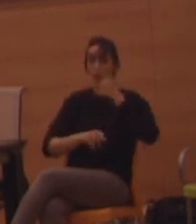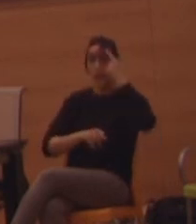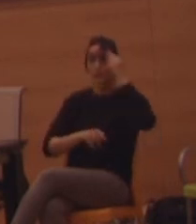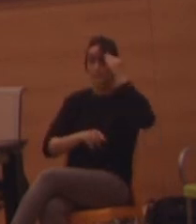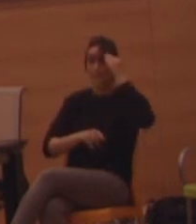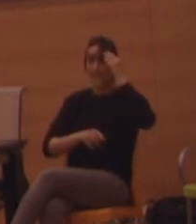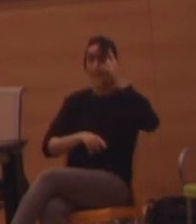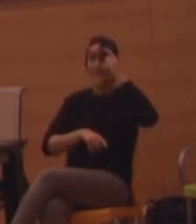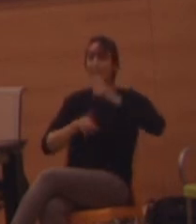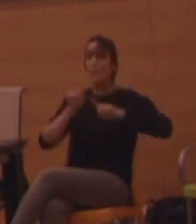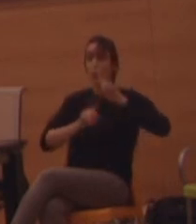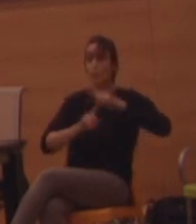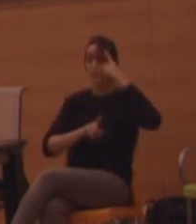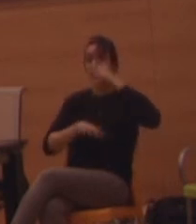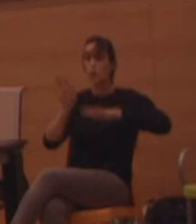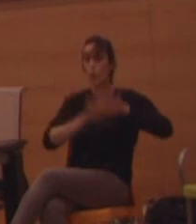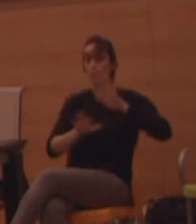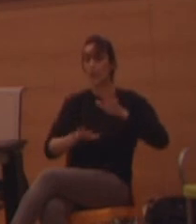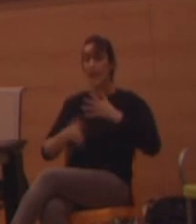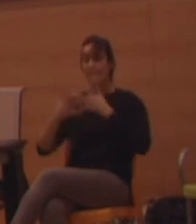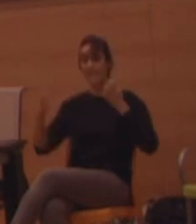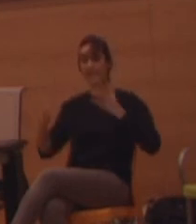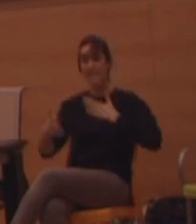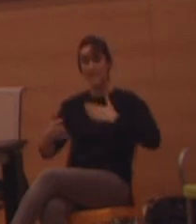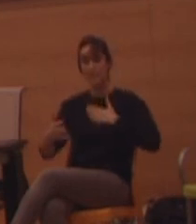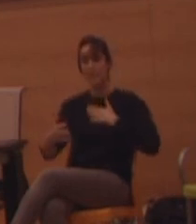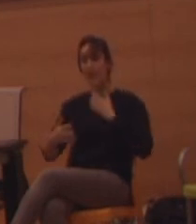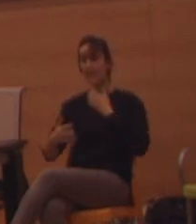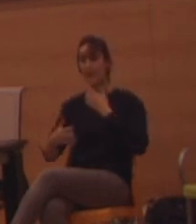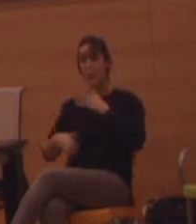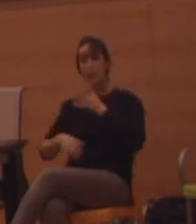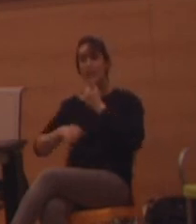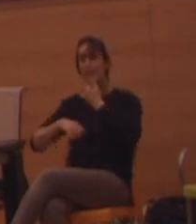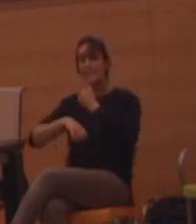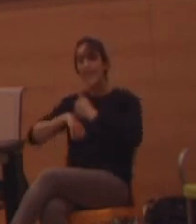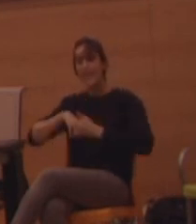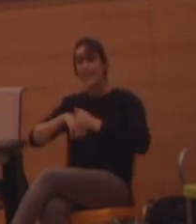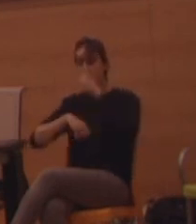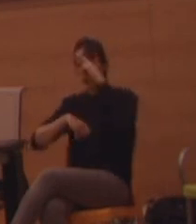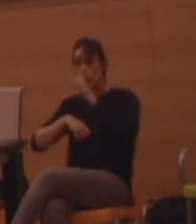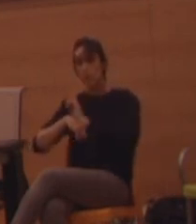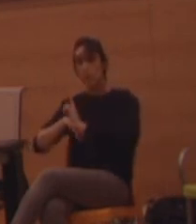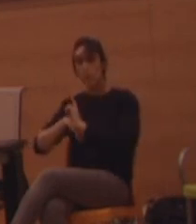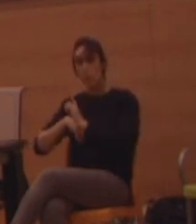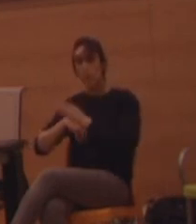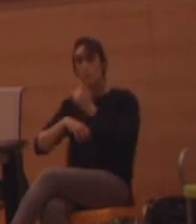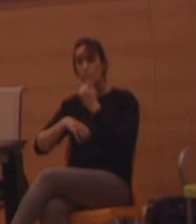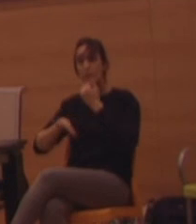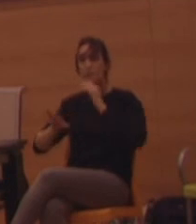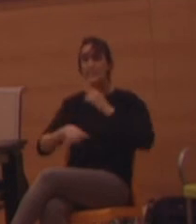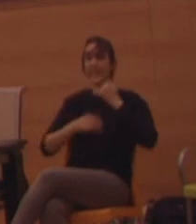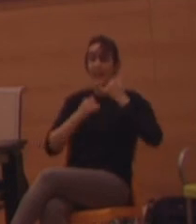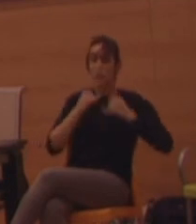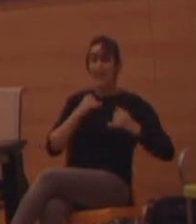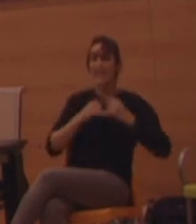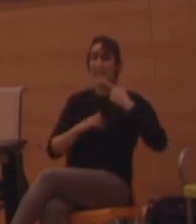va pareciendo. Y después otra frase, que esta es mía, donde digo que porque las heridas crónicas no debemos preocuparnos, que de las heridas crónicas debemos ocuparnos.